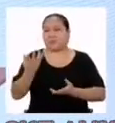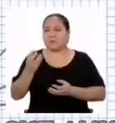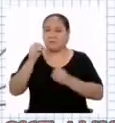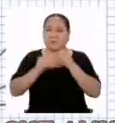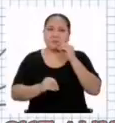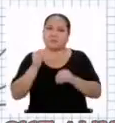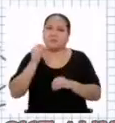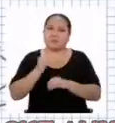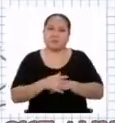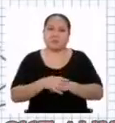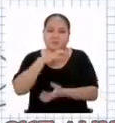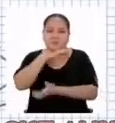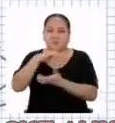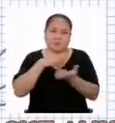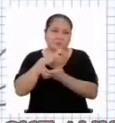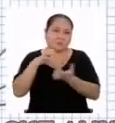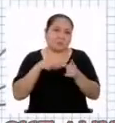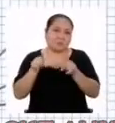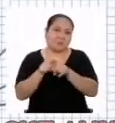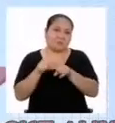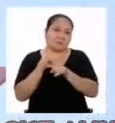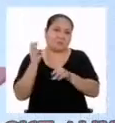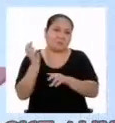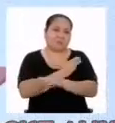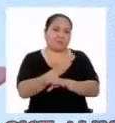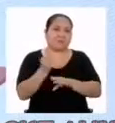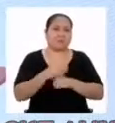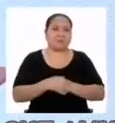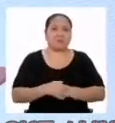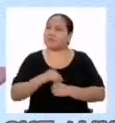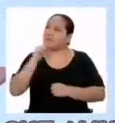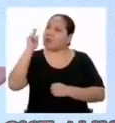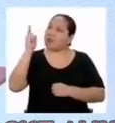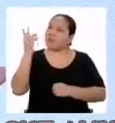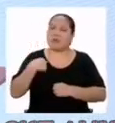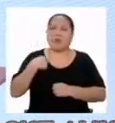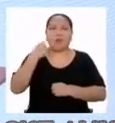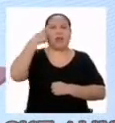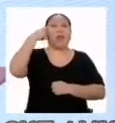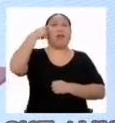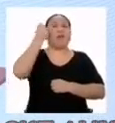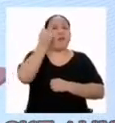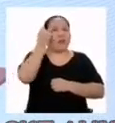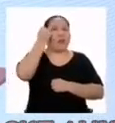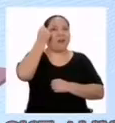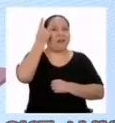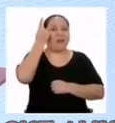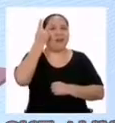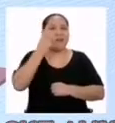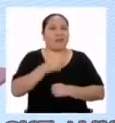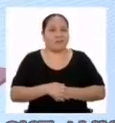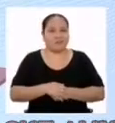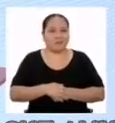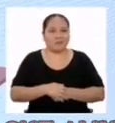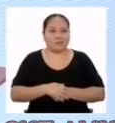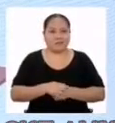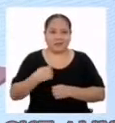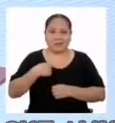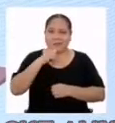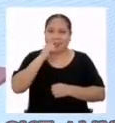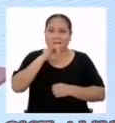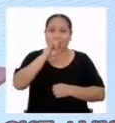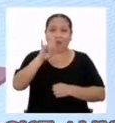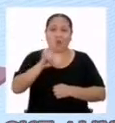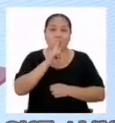e inclusive mezclarlos también con la música. Profesora, se me ha ocurrido una idea. Como lo dije hace un rato, el